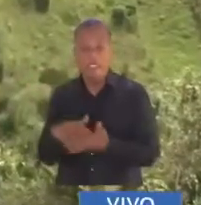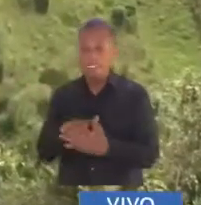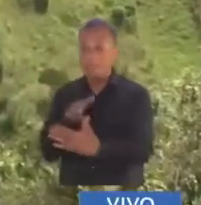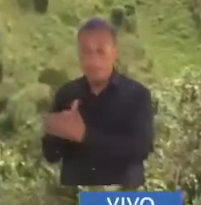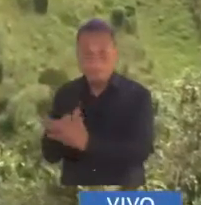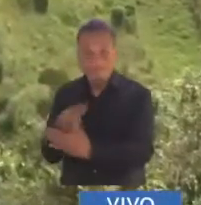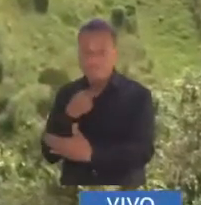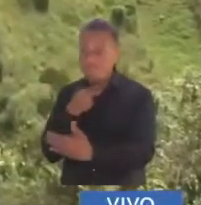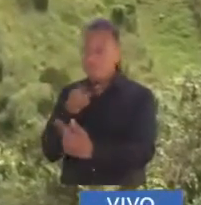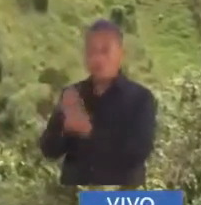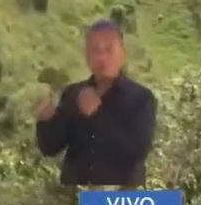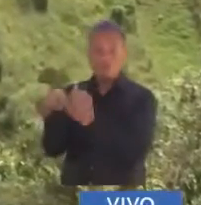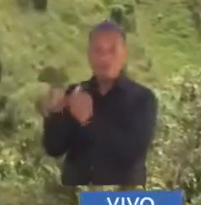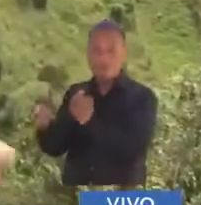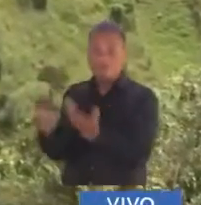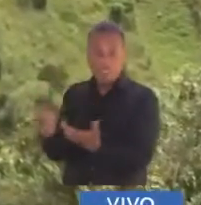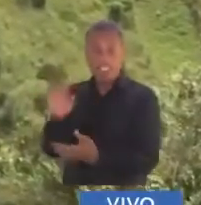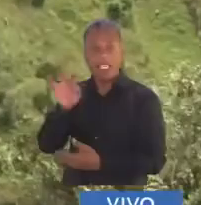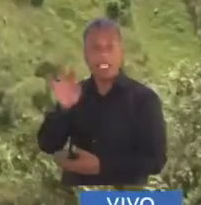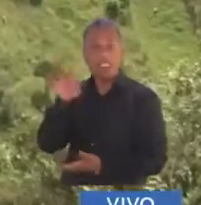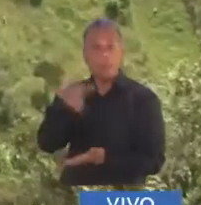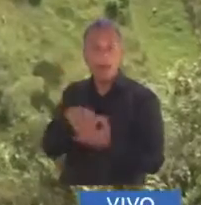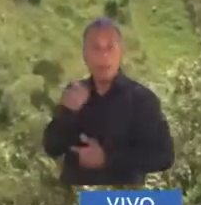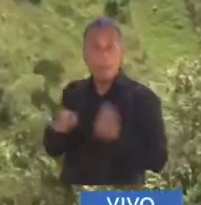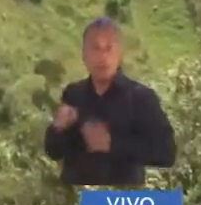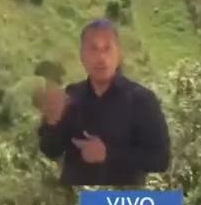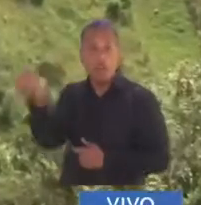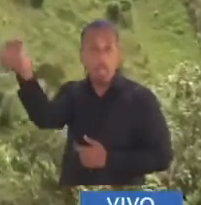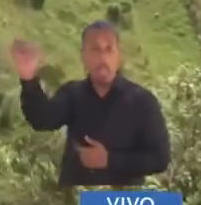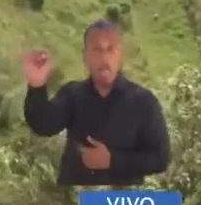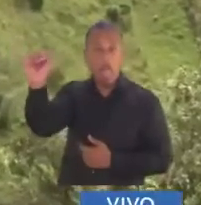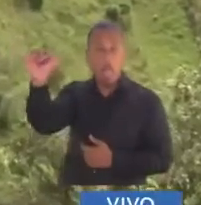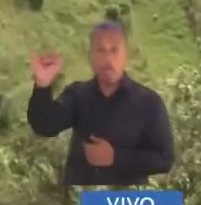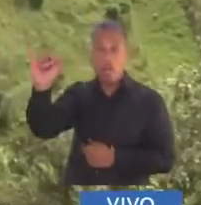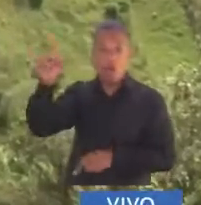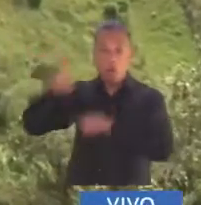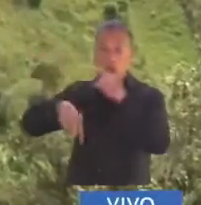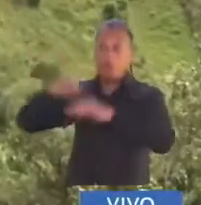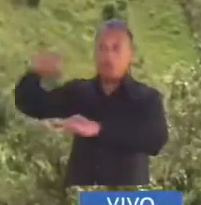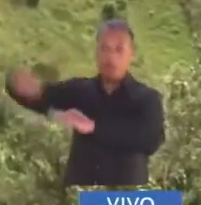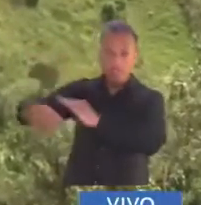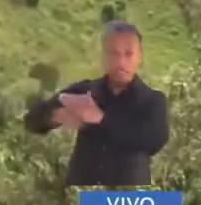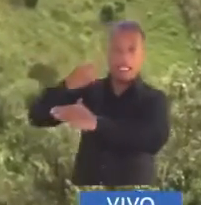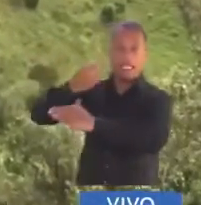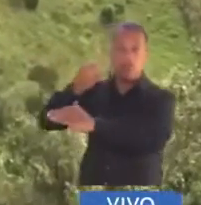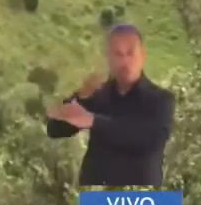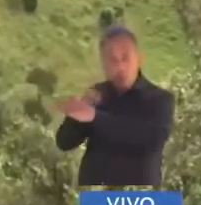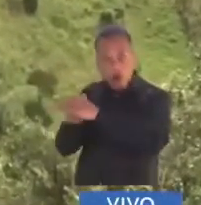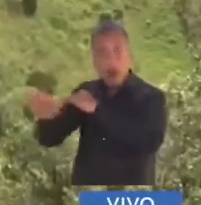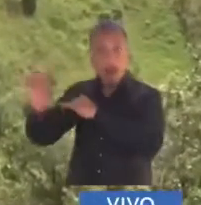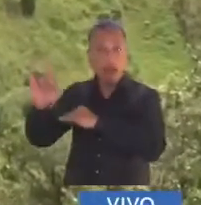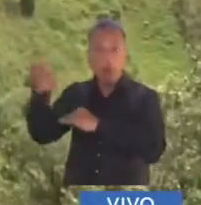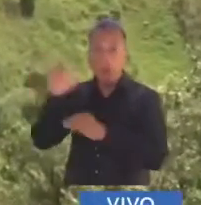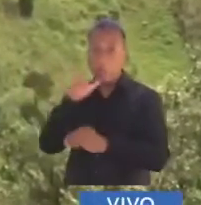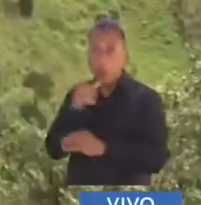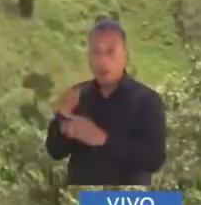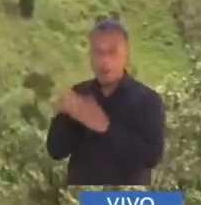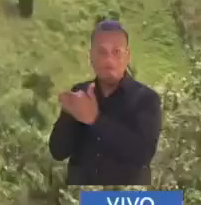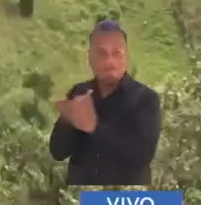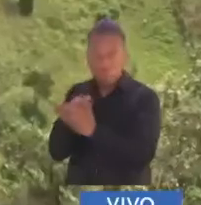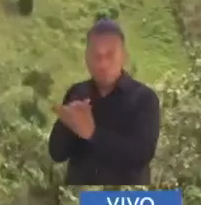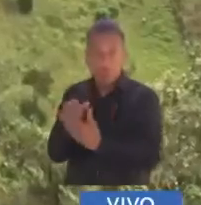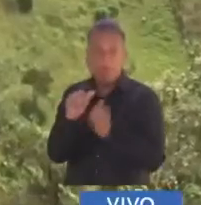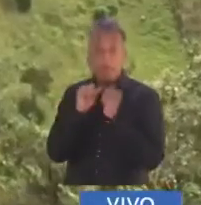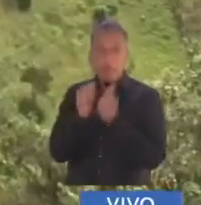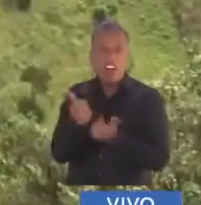de 15.000 personas que no tienen ni cómo salir ni cómo entrar a su corregimiento. Y lo más grave es que las cosechas